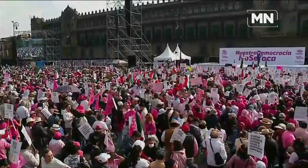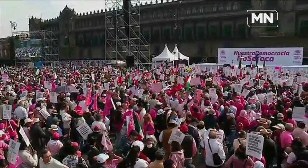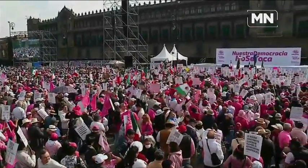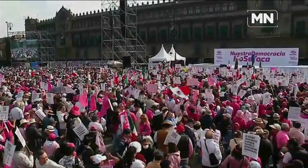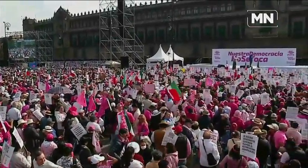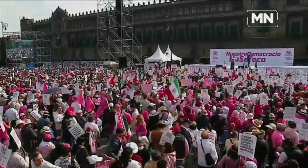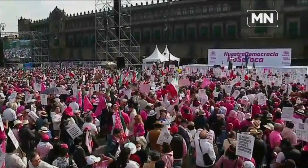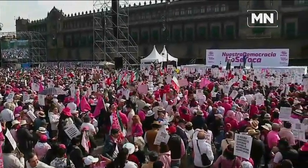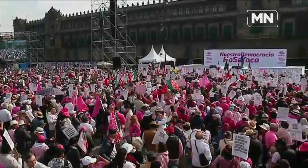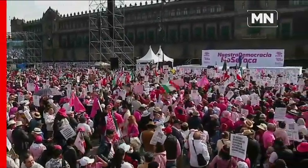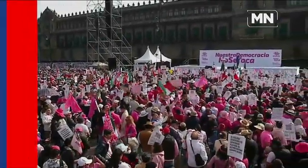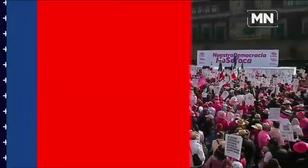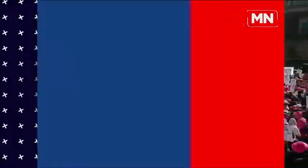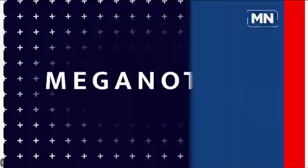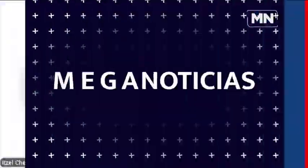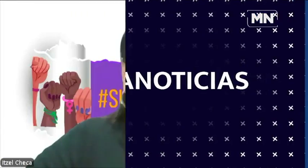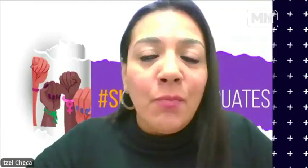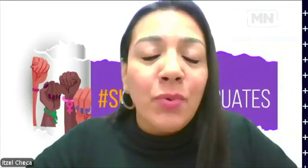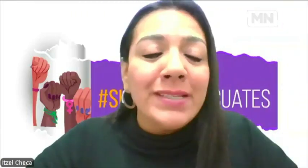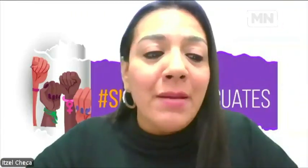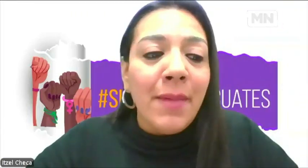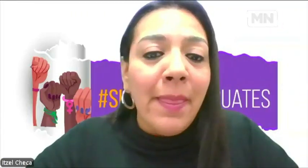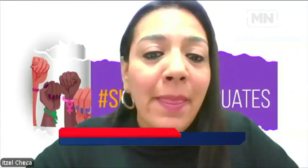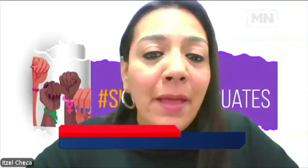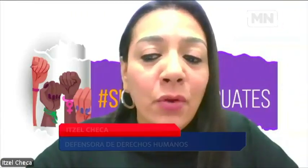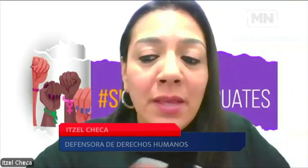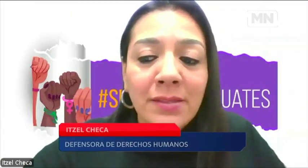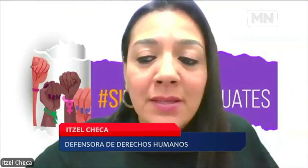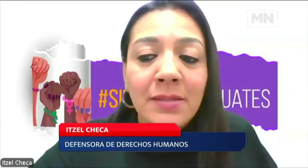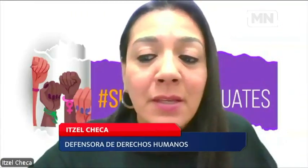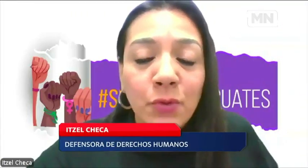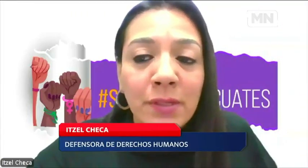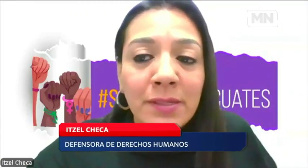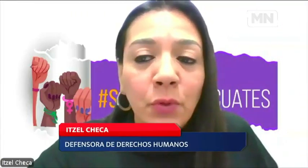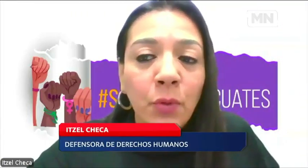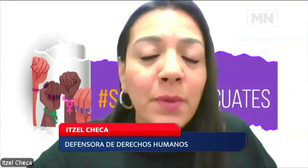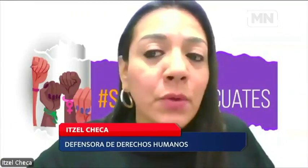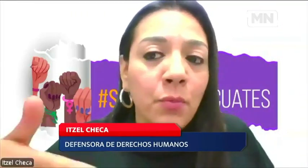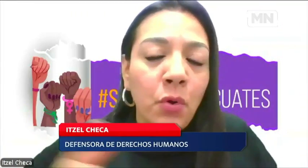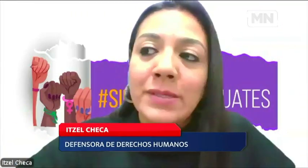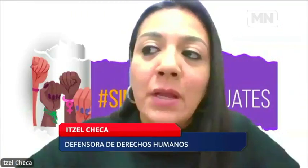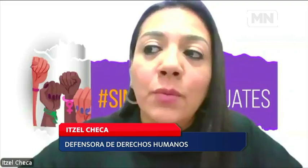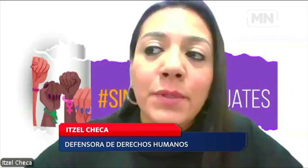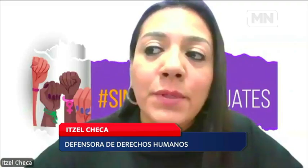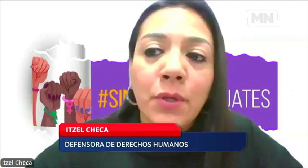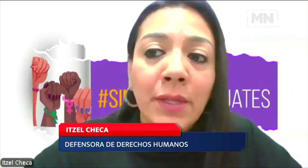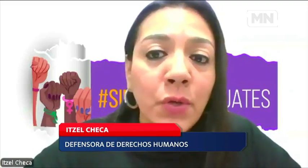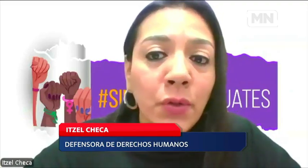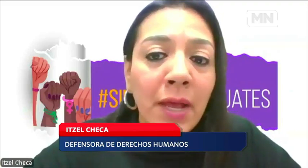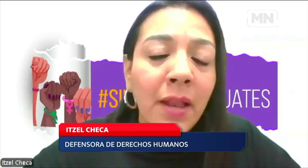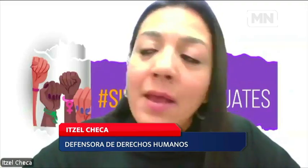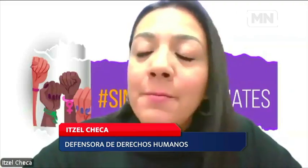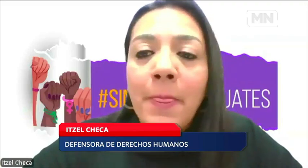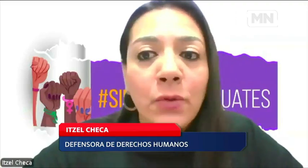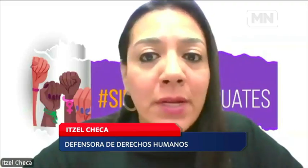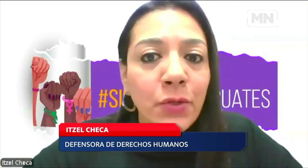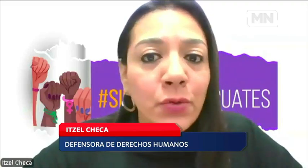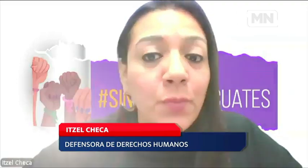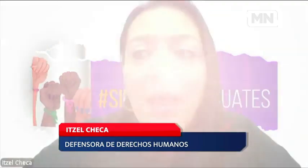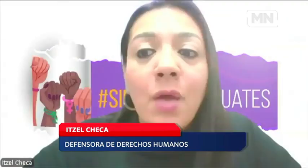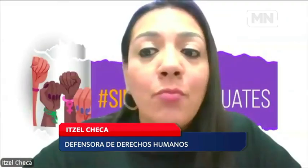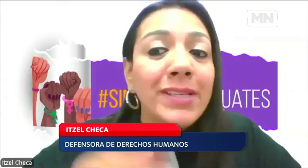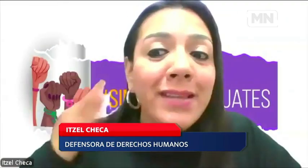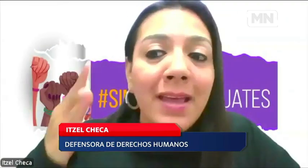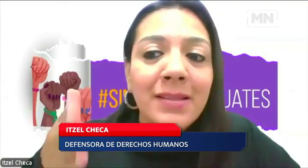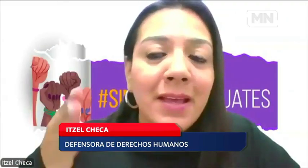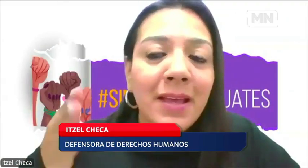funcionario Público de la población civil el mandato de estas instituciones autónomas como lo es la Comisión Nacional de los Derechos